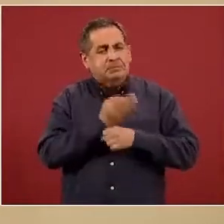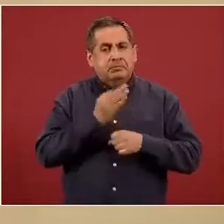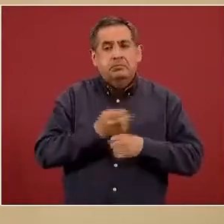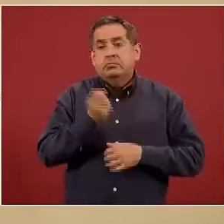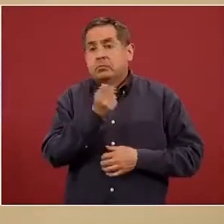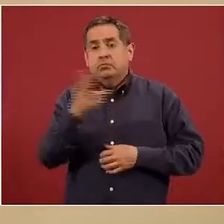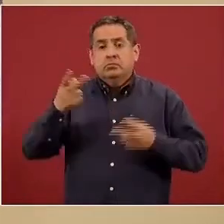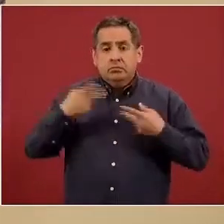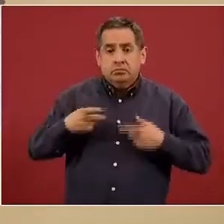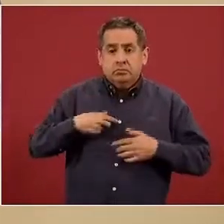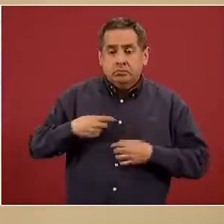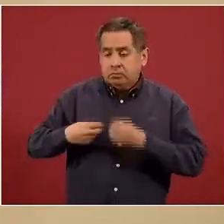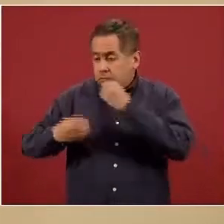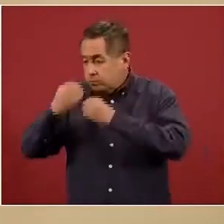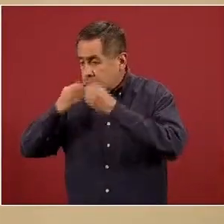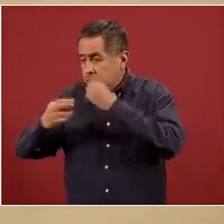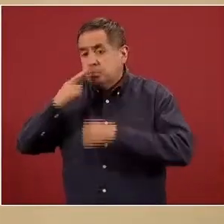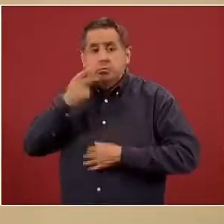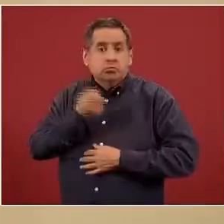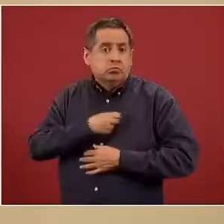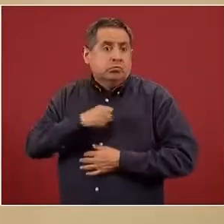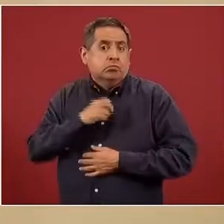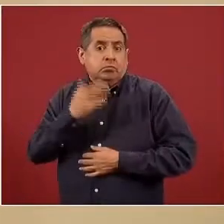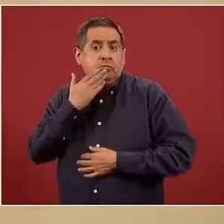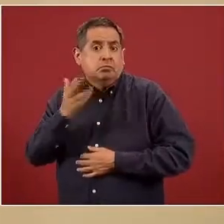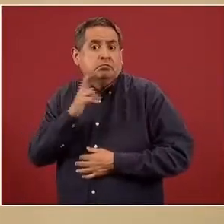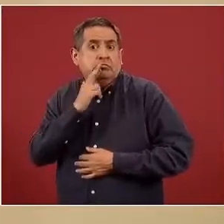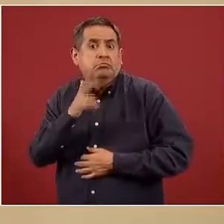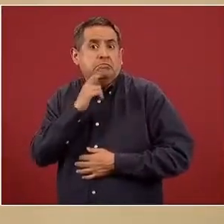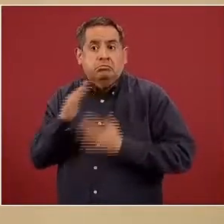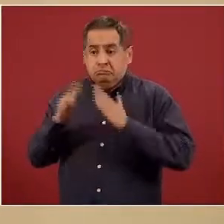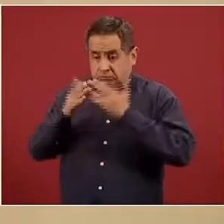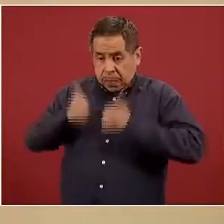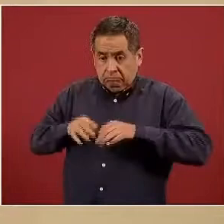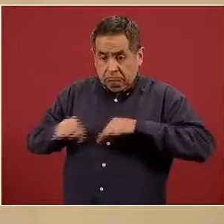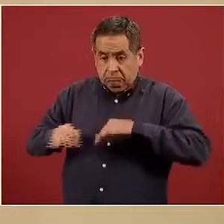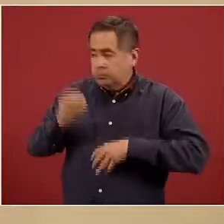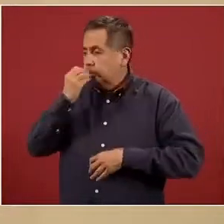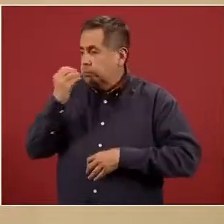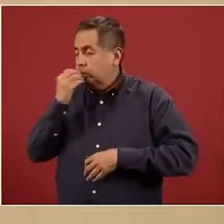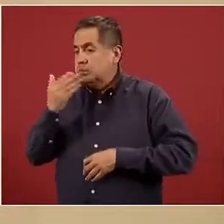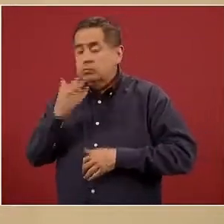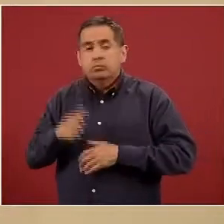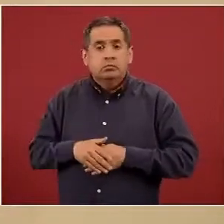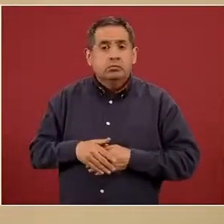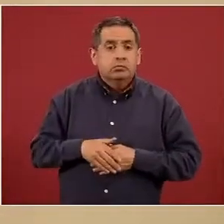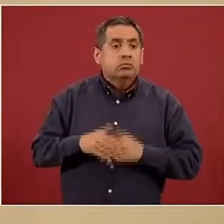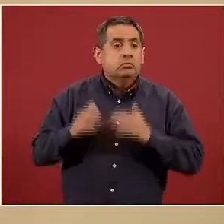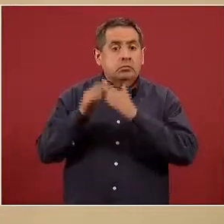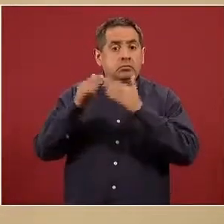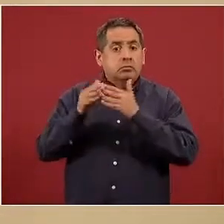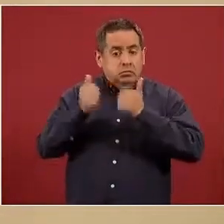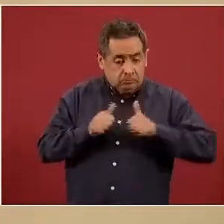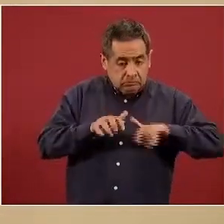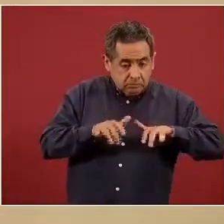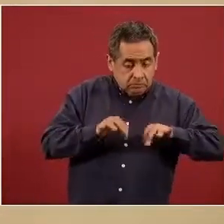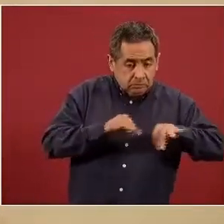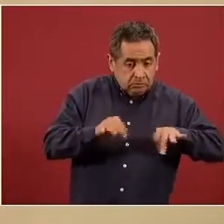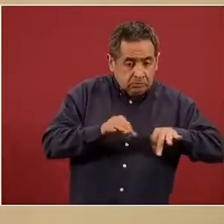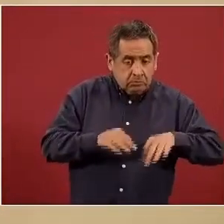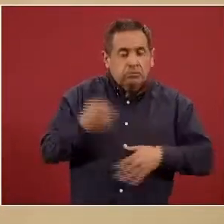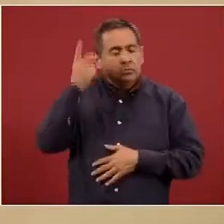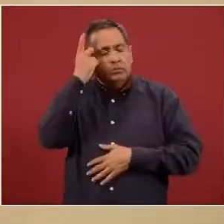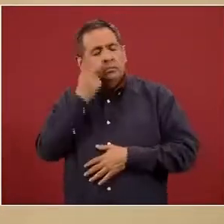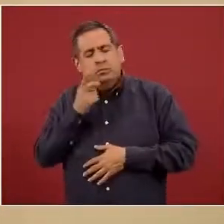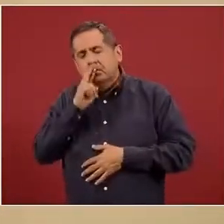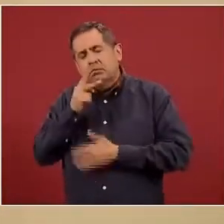mejorado sus hábitos alimenticios, han mejorado sus tiempos de sueño, ¿no? Pueden ya tener una